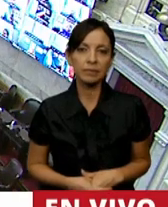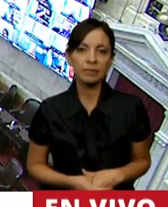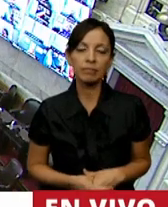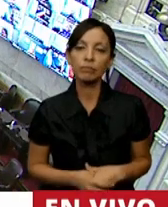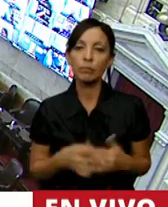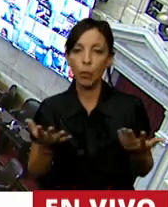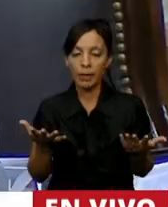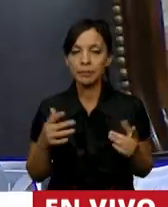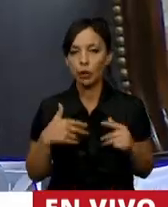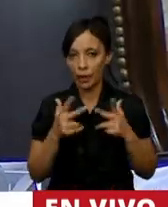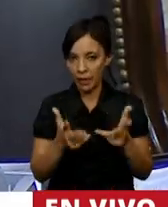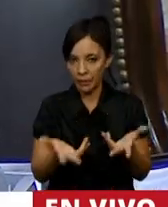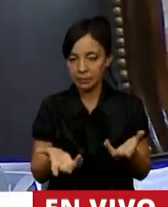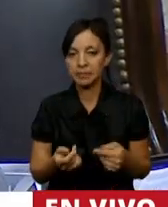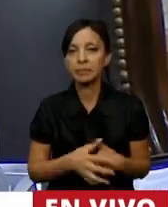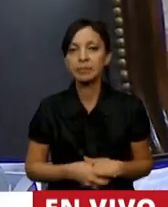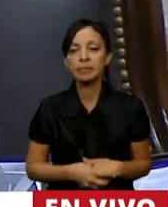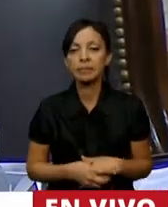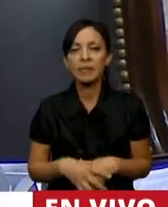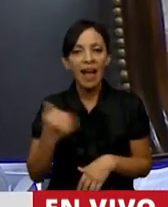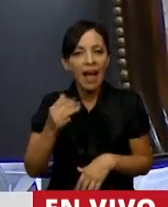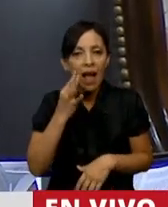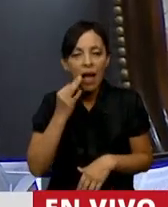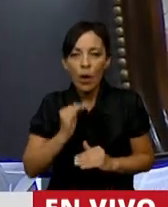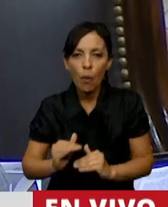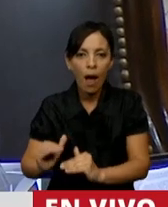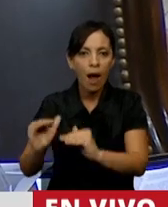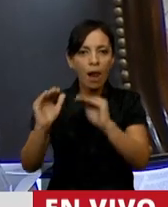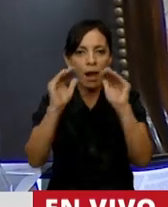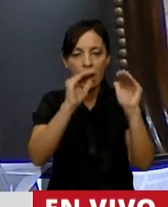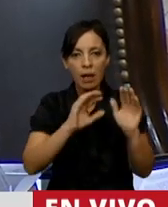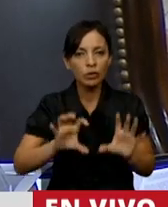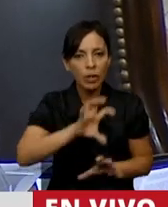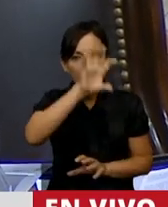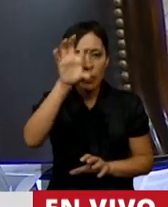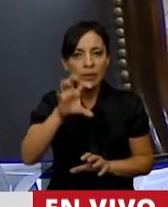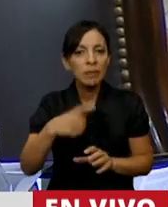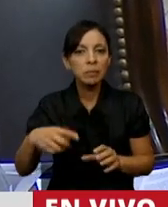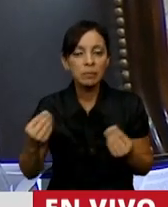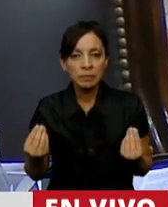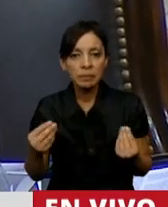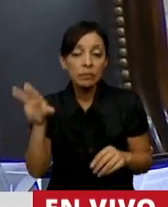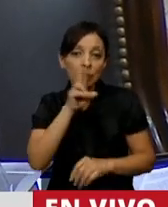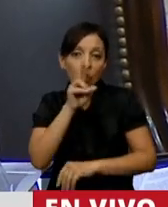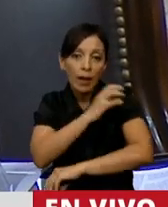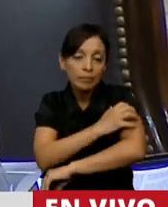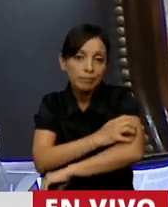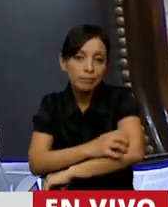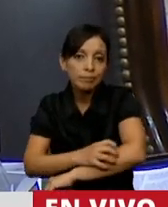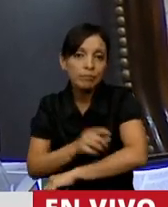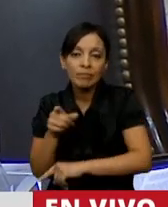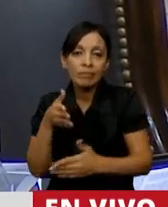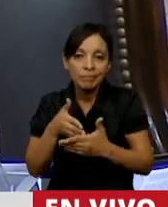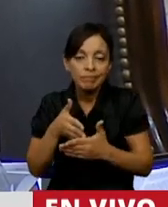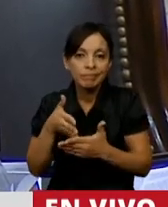Decía, señor presidente, que el común denominador son las mujeres vulnerables, que son quienes no